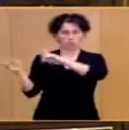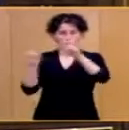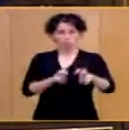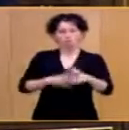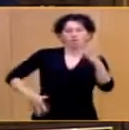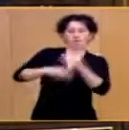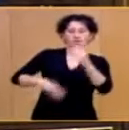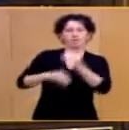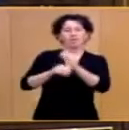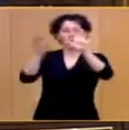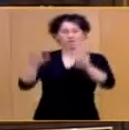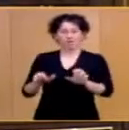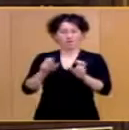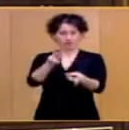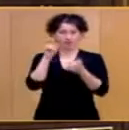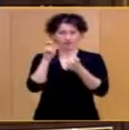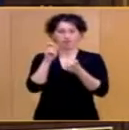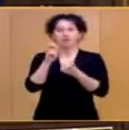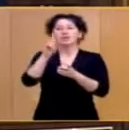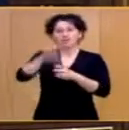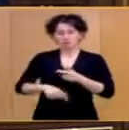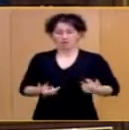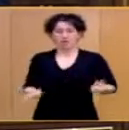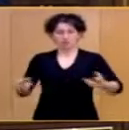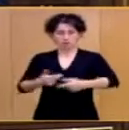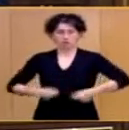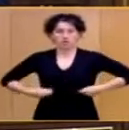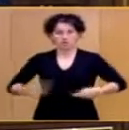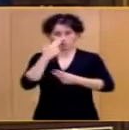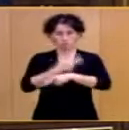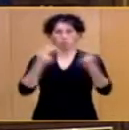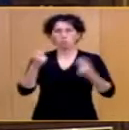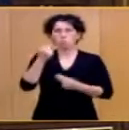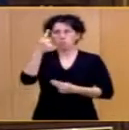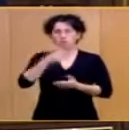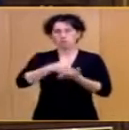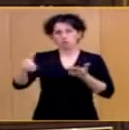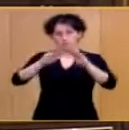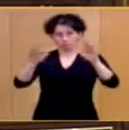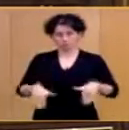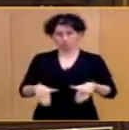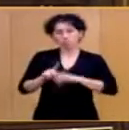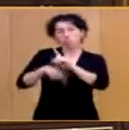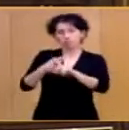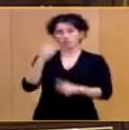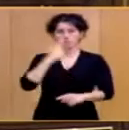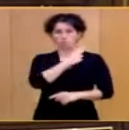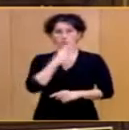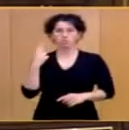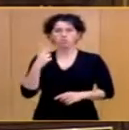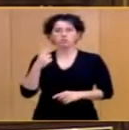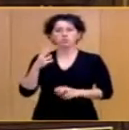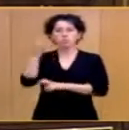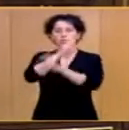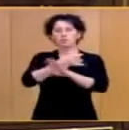rebajas fiscales, del anuncio de un nuevo recorte del gasto público de 1.000 millones de euros y del compromiso de no seguir agrandando